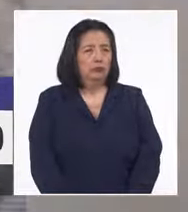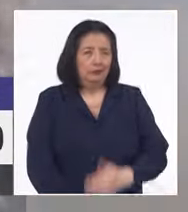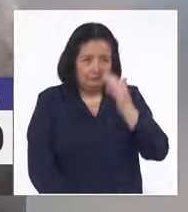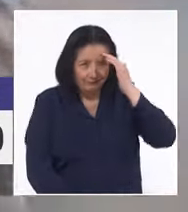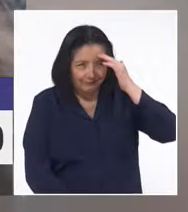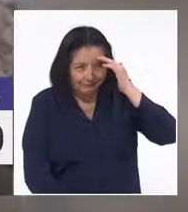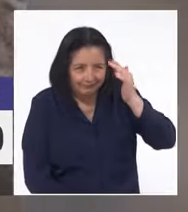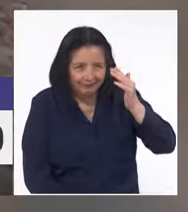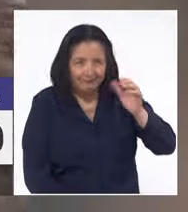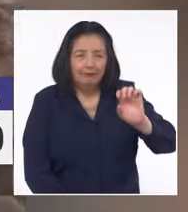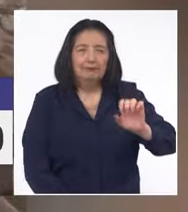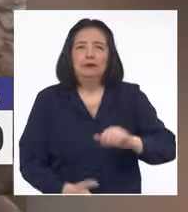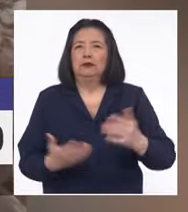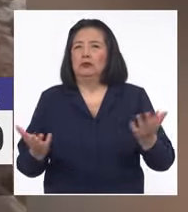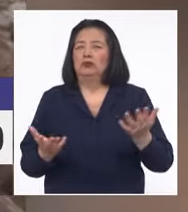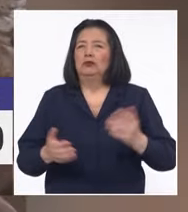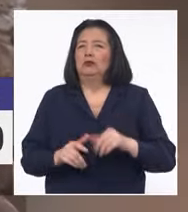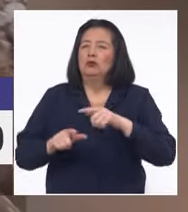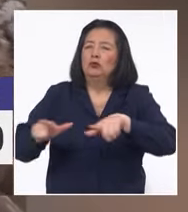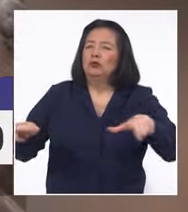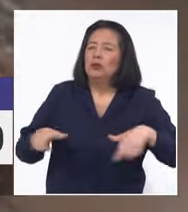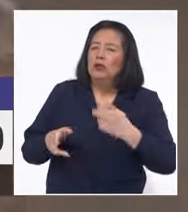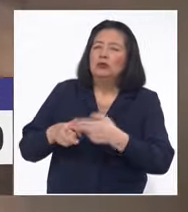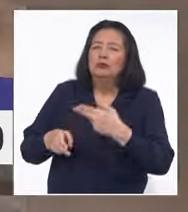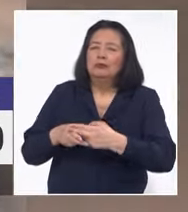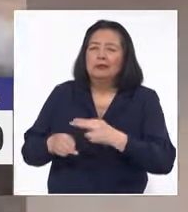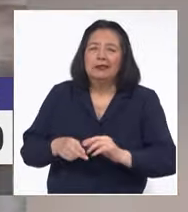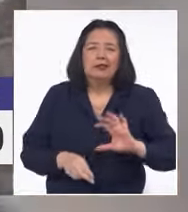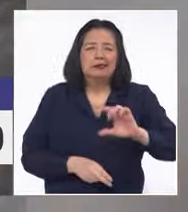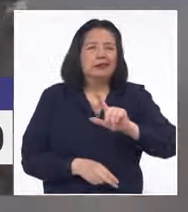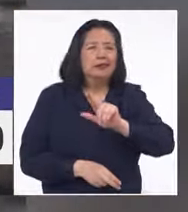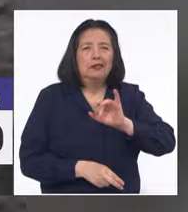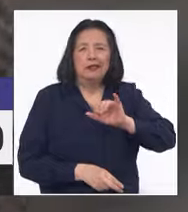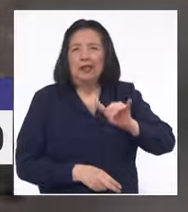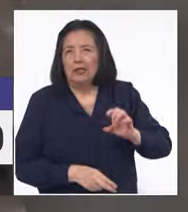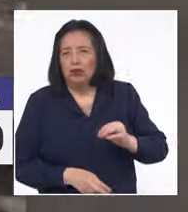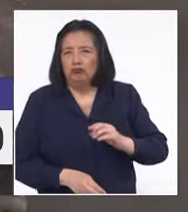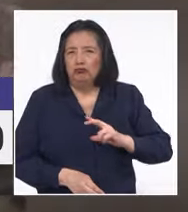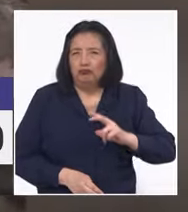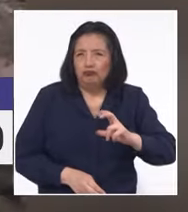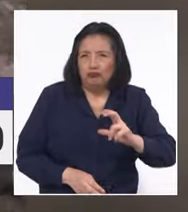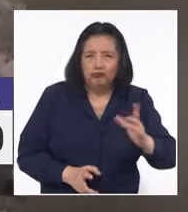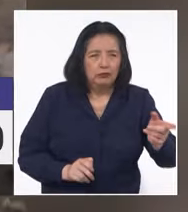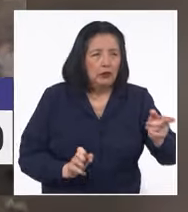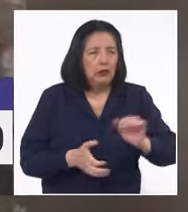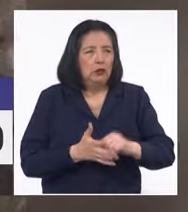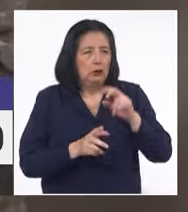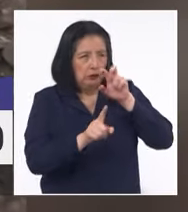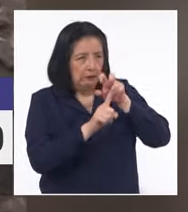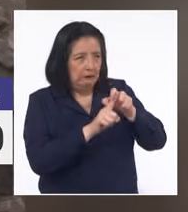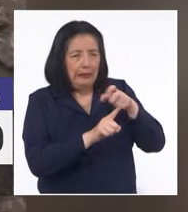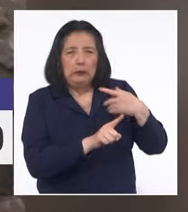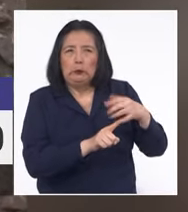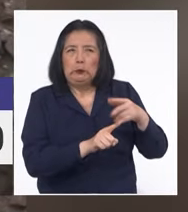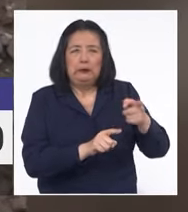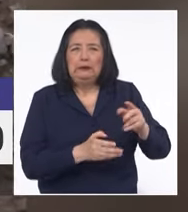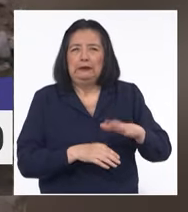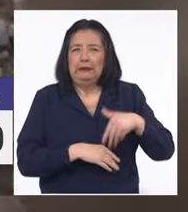Hola Lorena, sí es correcto, nos encontramos en Chaclacayo, tal como lo has mencionado, pues son los estragos que han quedado finalmente luego de este...